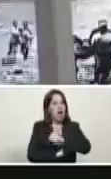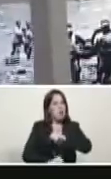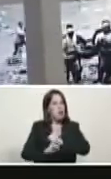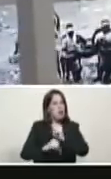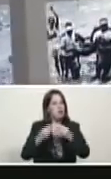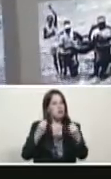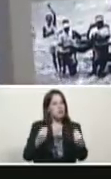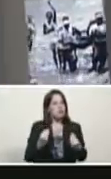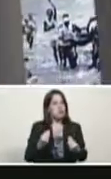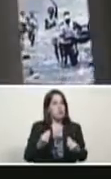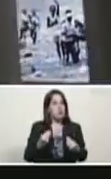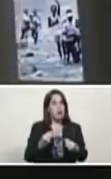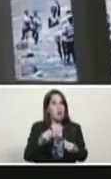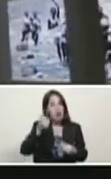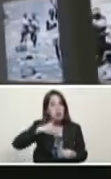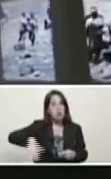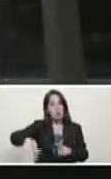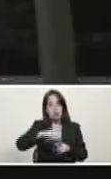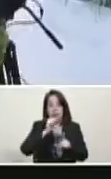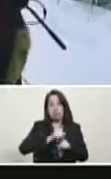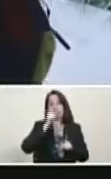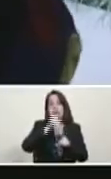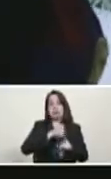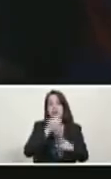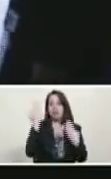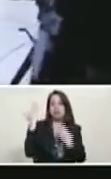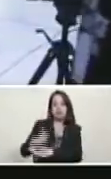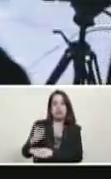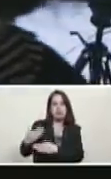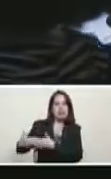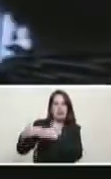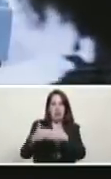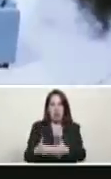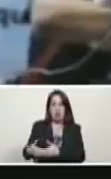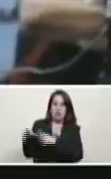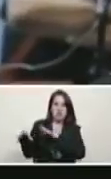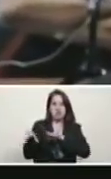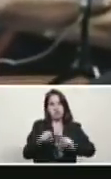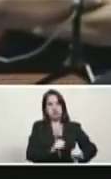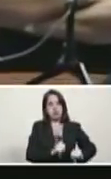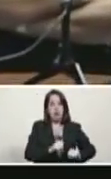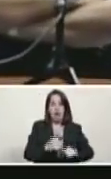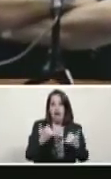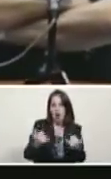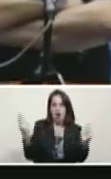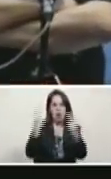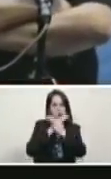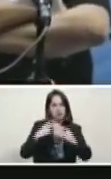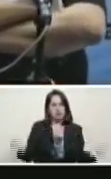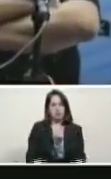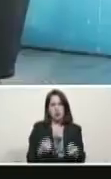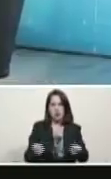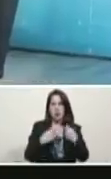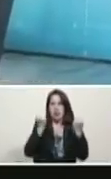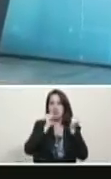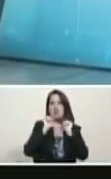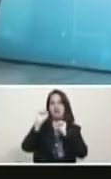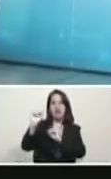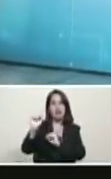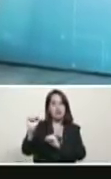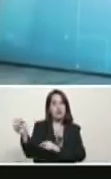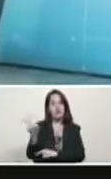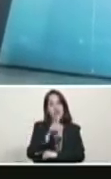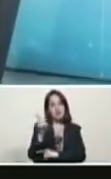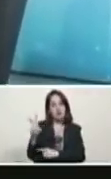pueblos en la lucha contra el imperialismo y asuma el compromiso de promover una campaña en defensa de venezuela y en favor